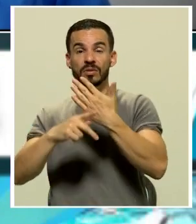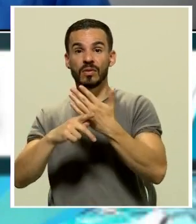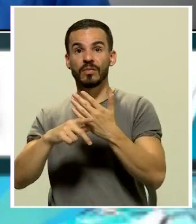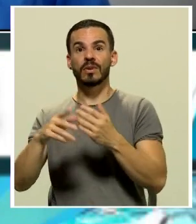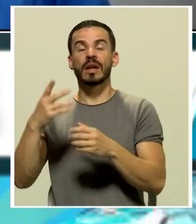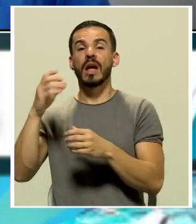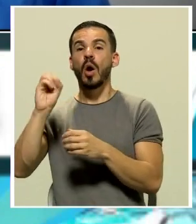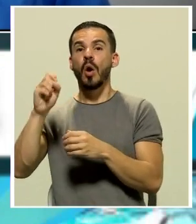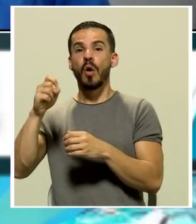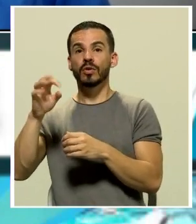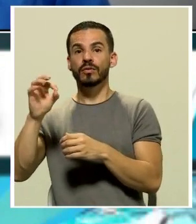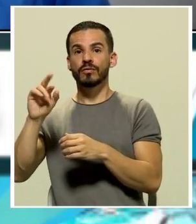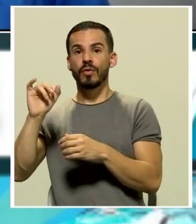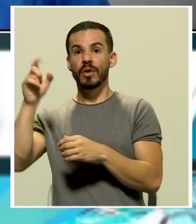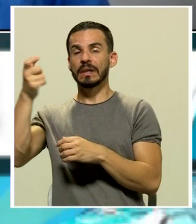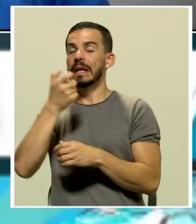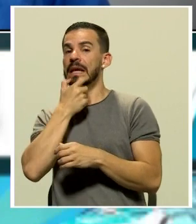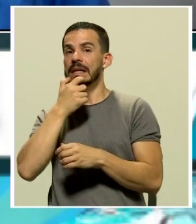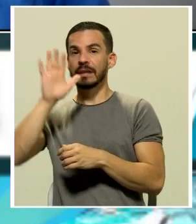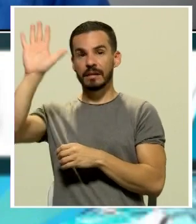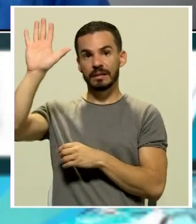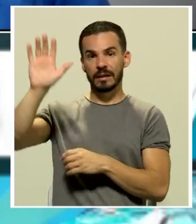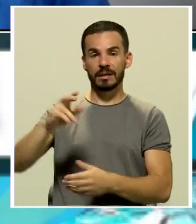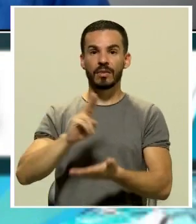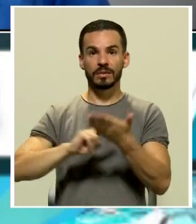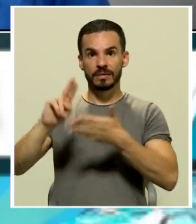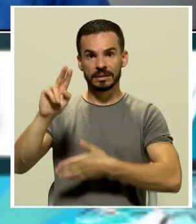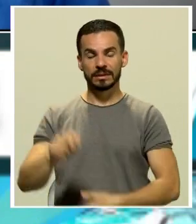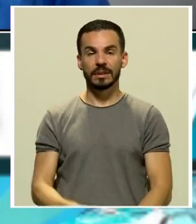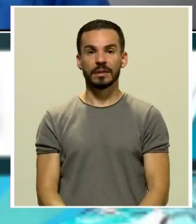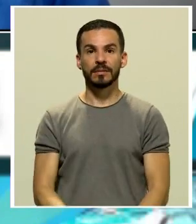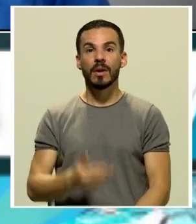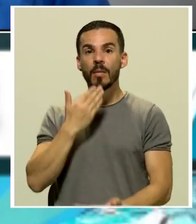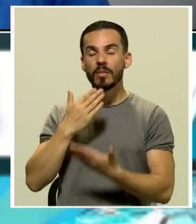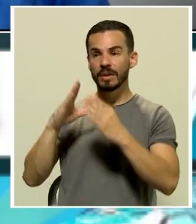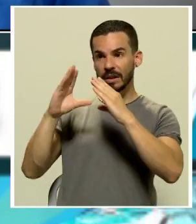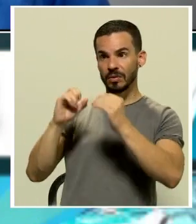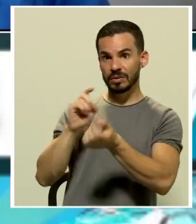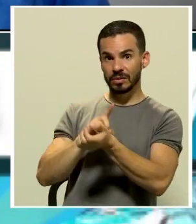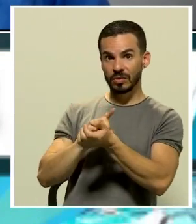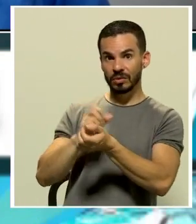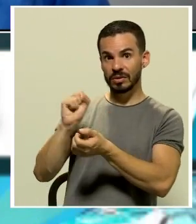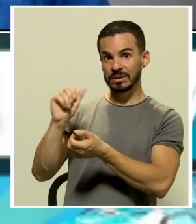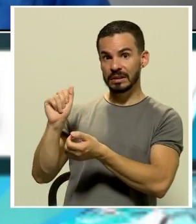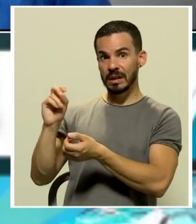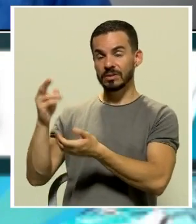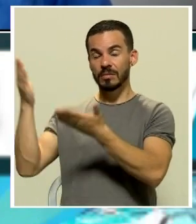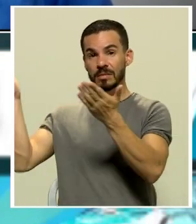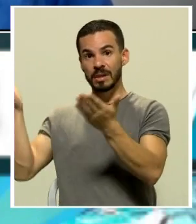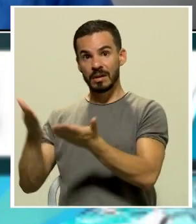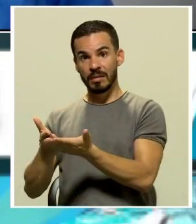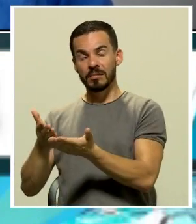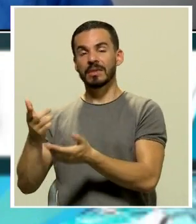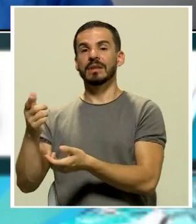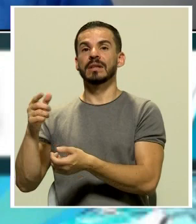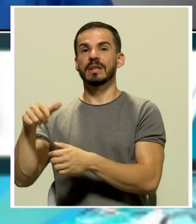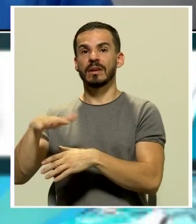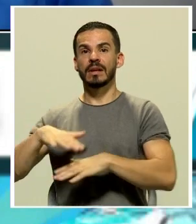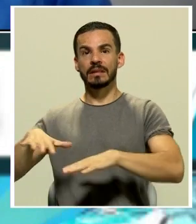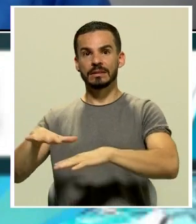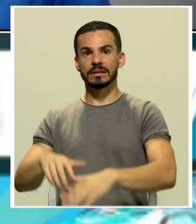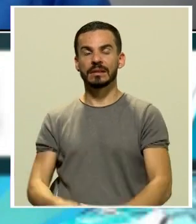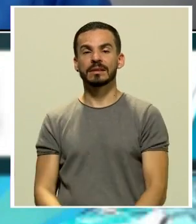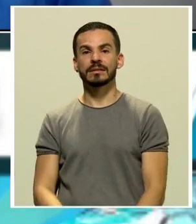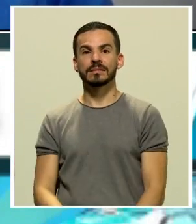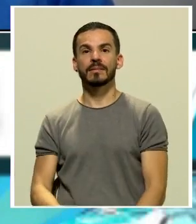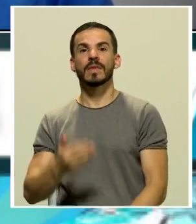de Oxford, ambas en Inglaterra. Buenas noches, doctor Sasso. Bienvenido al set de Costa Rica Noticias.